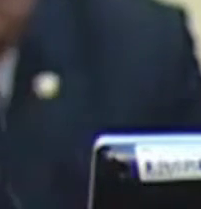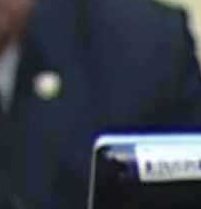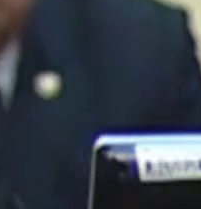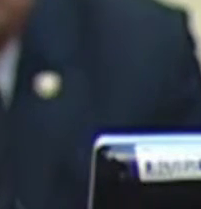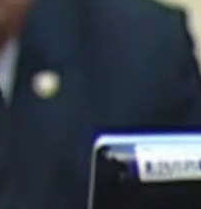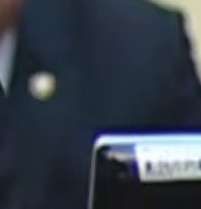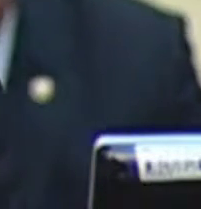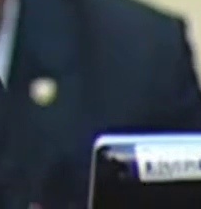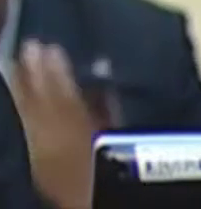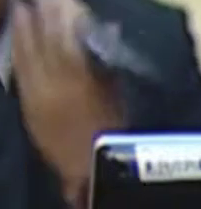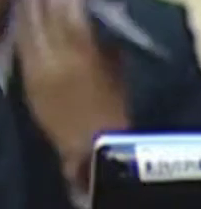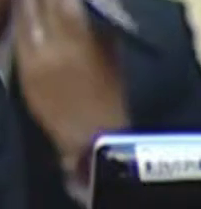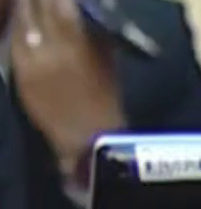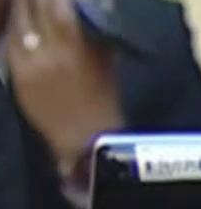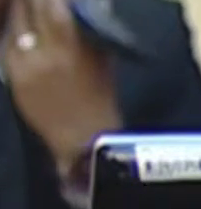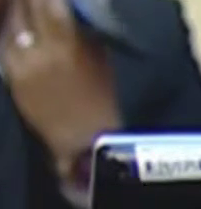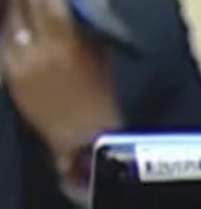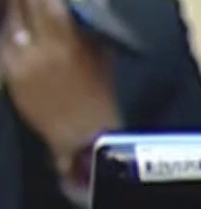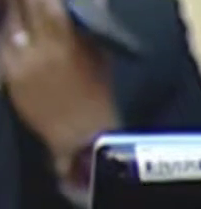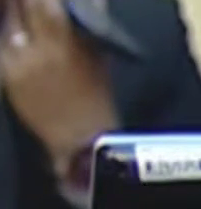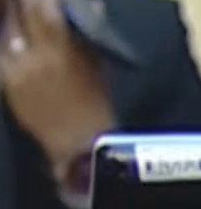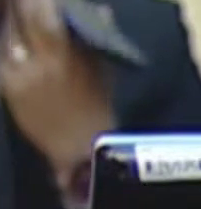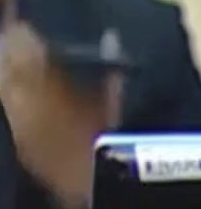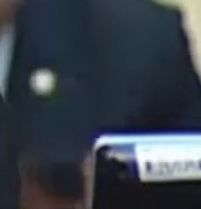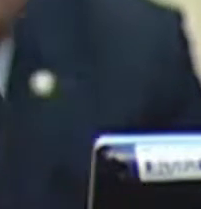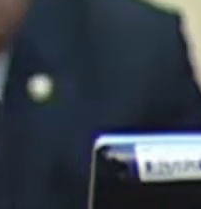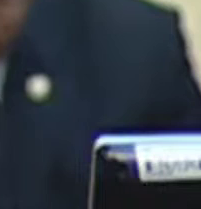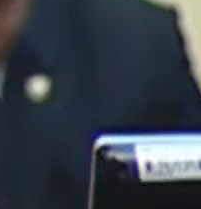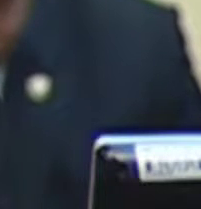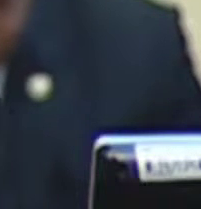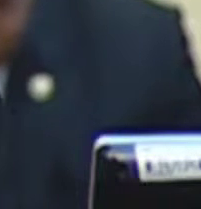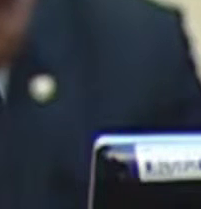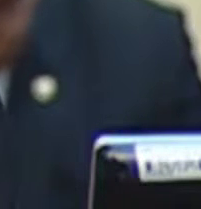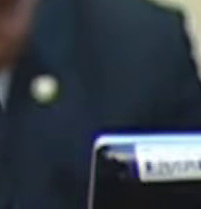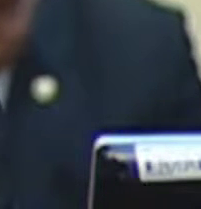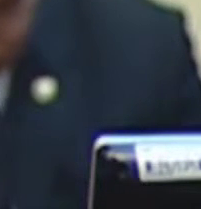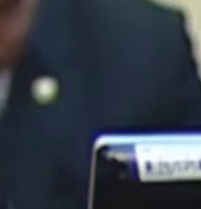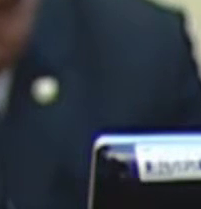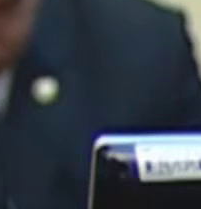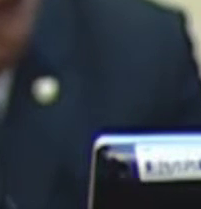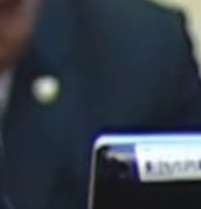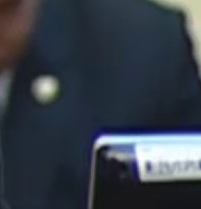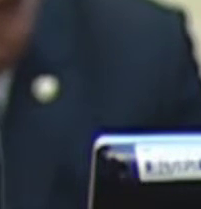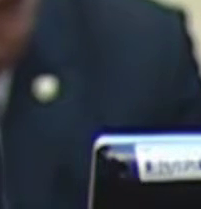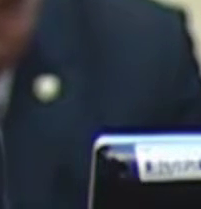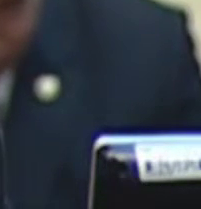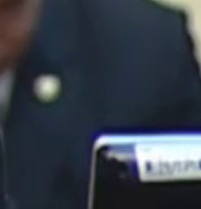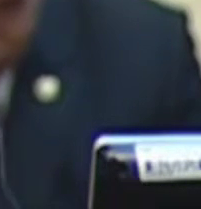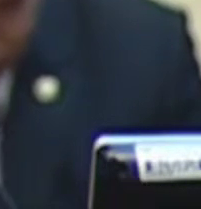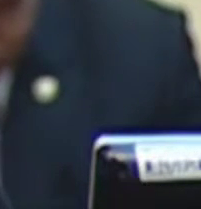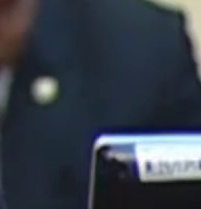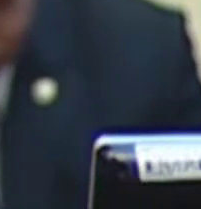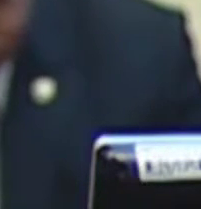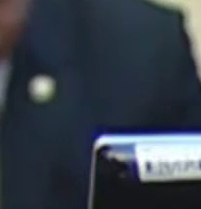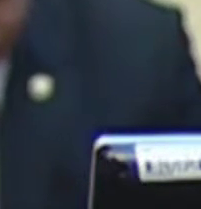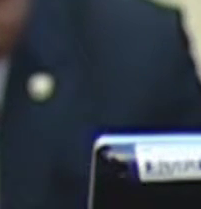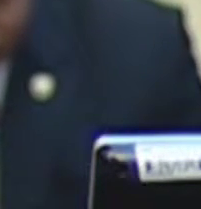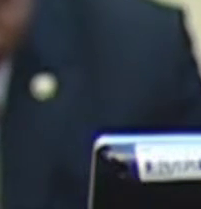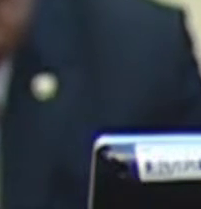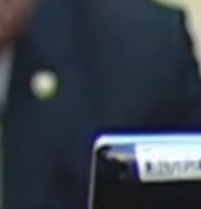un lado, las responsabilidades de tipo fiscal y por otro lado, las extorsiones de parte de las